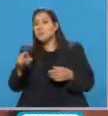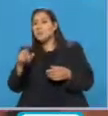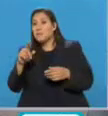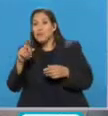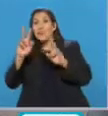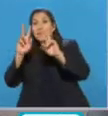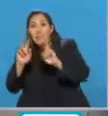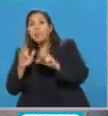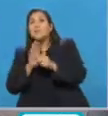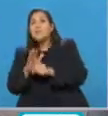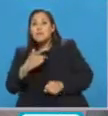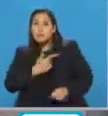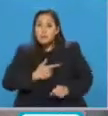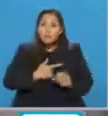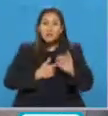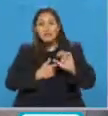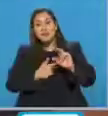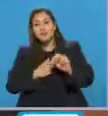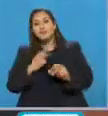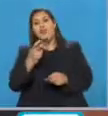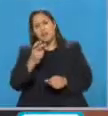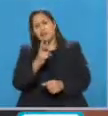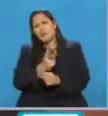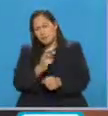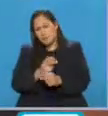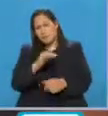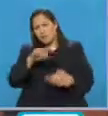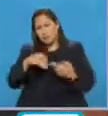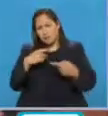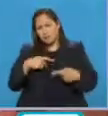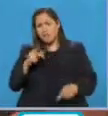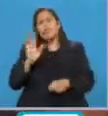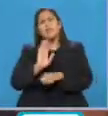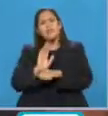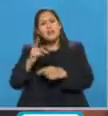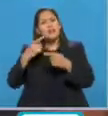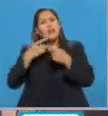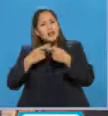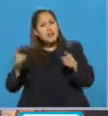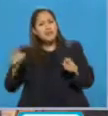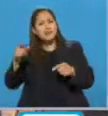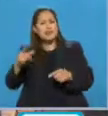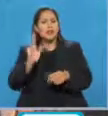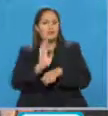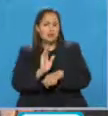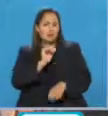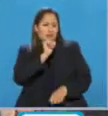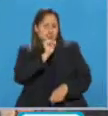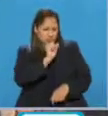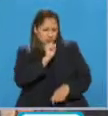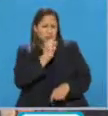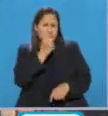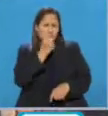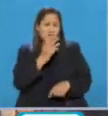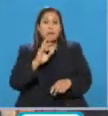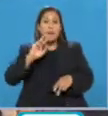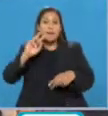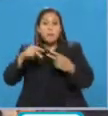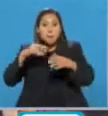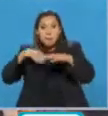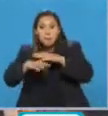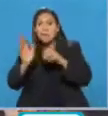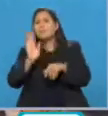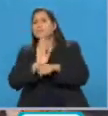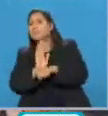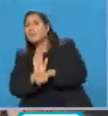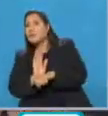gustar? Claro. Entonces es bueno invitar a todo el público porque definitivamente es un cine diferente. Y una es muy propuesta bueno, diferente. es muy bueno entrar al cine con la duda